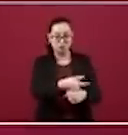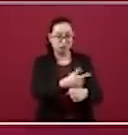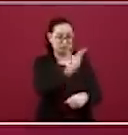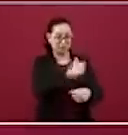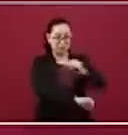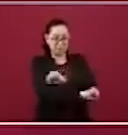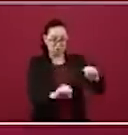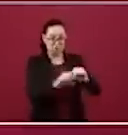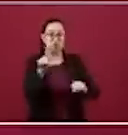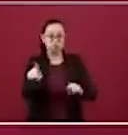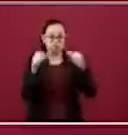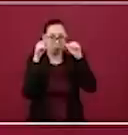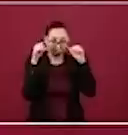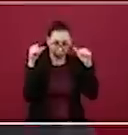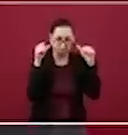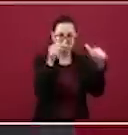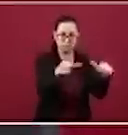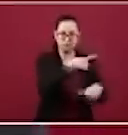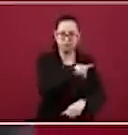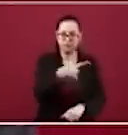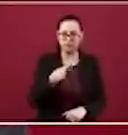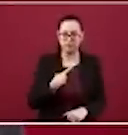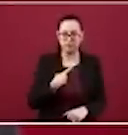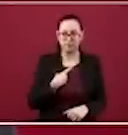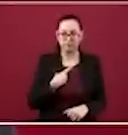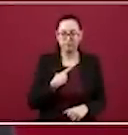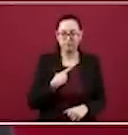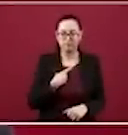explosión, y se está